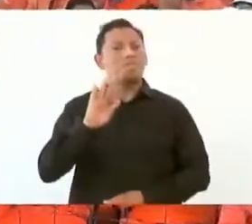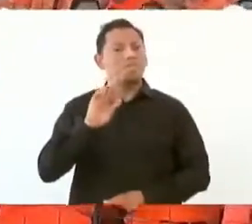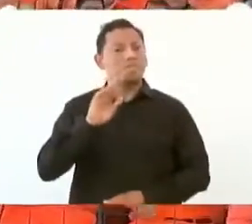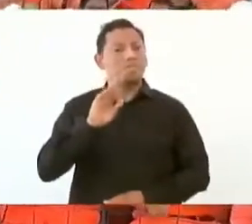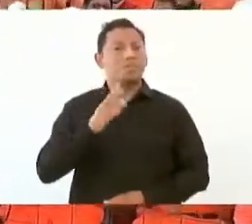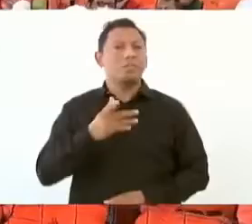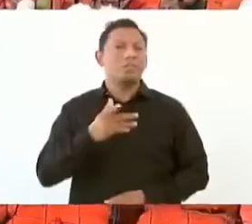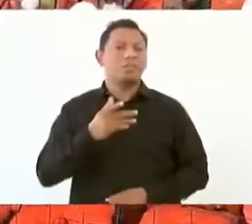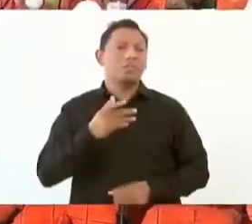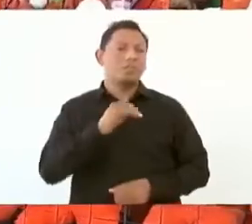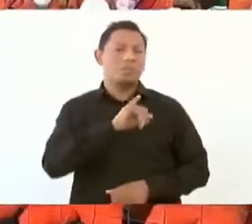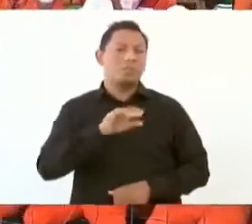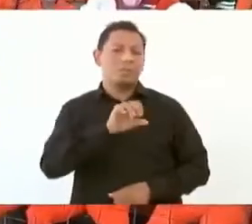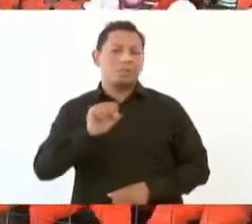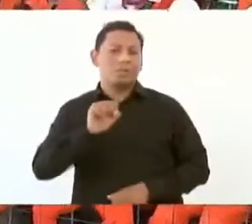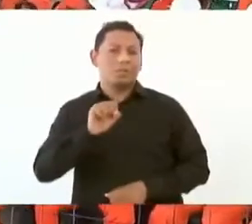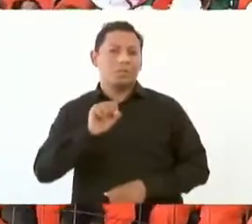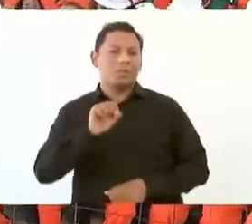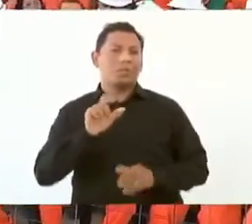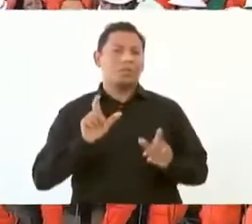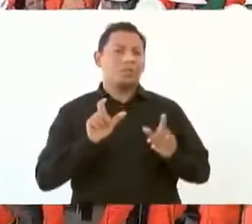seguridad social.